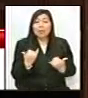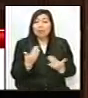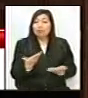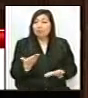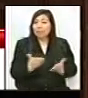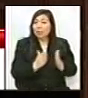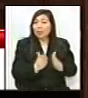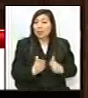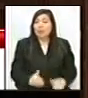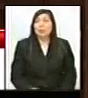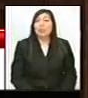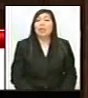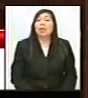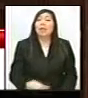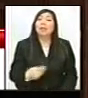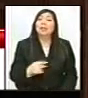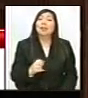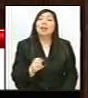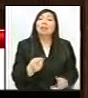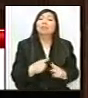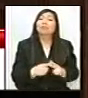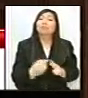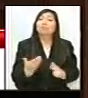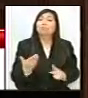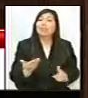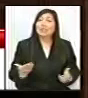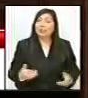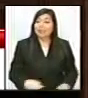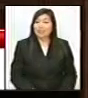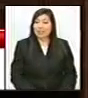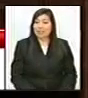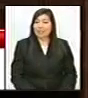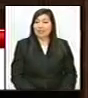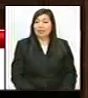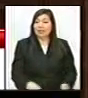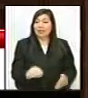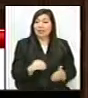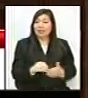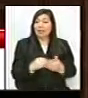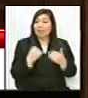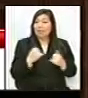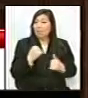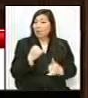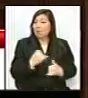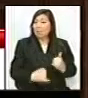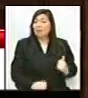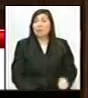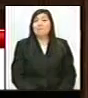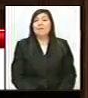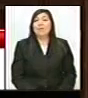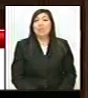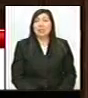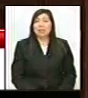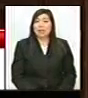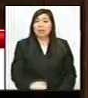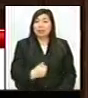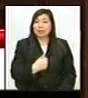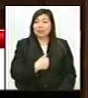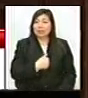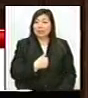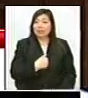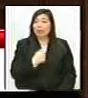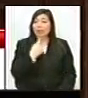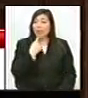presunta organización al doctor Hinostroza recién se ha consignado en el informe final? Asimismo, quiero